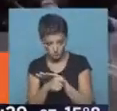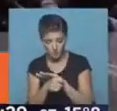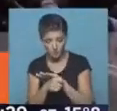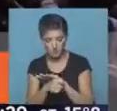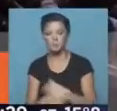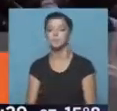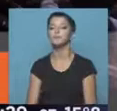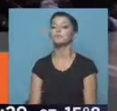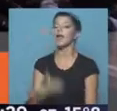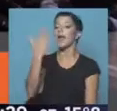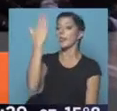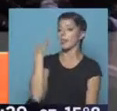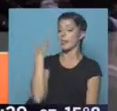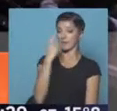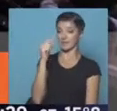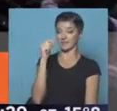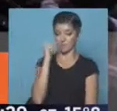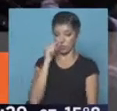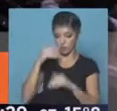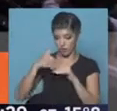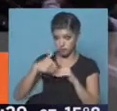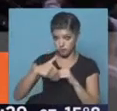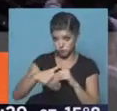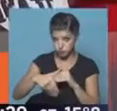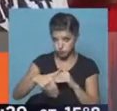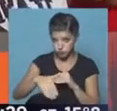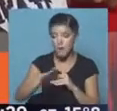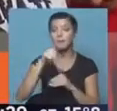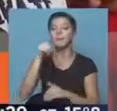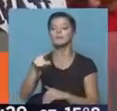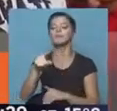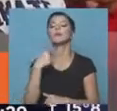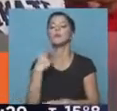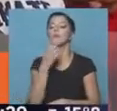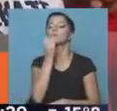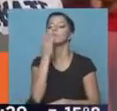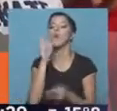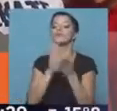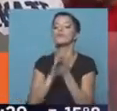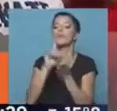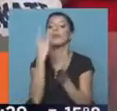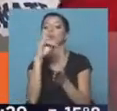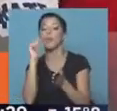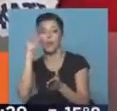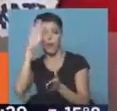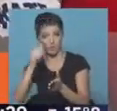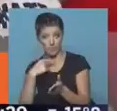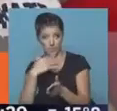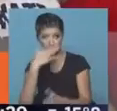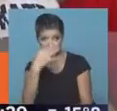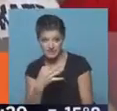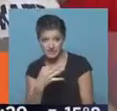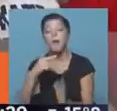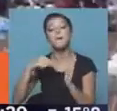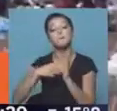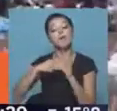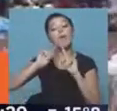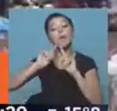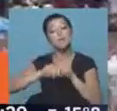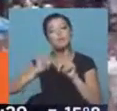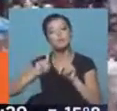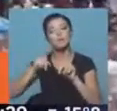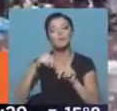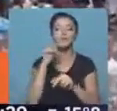último 20 de junio, corre el plazo para que el magistrado emita su veredicto por Lula. Mientras tanto, se va delineando el tablero